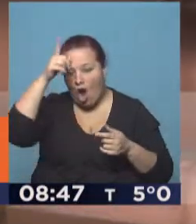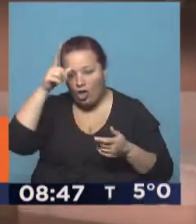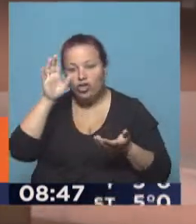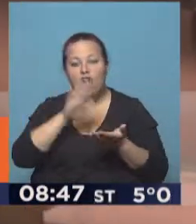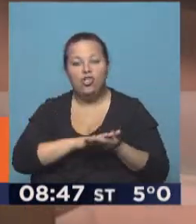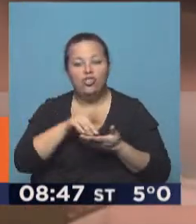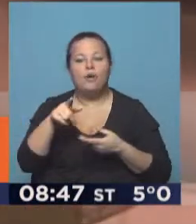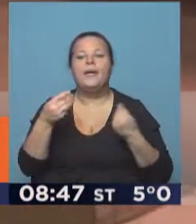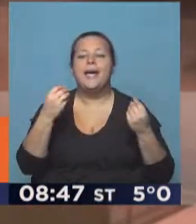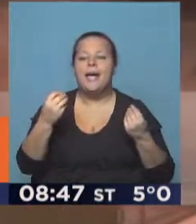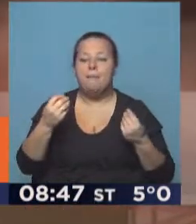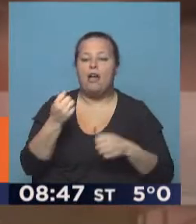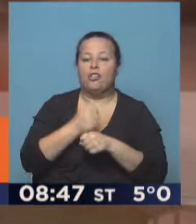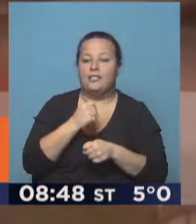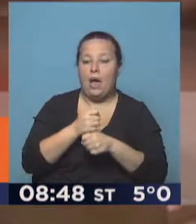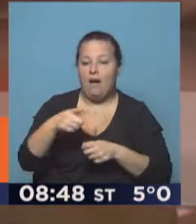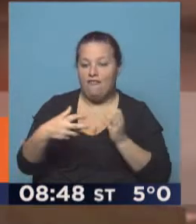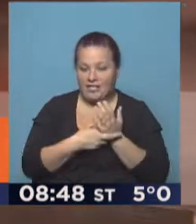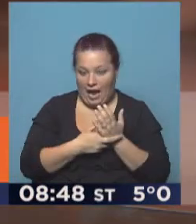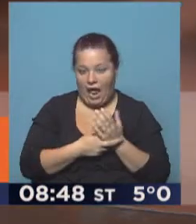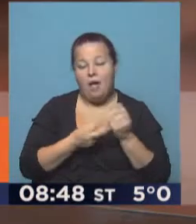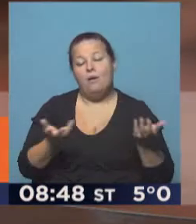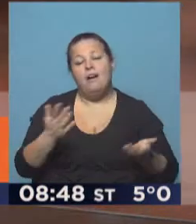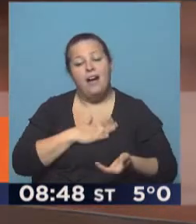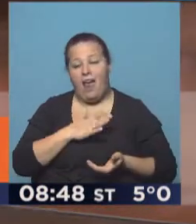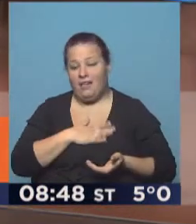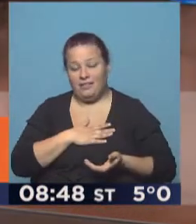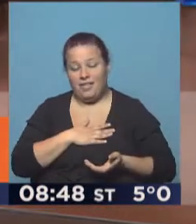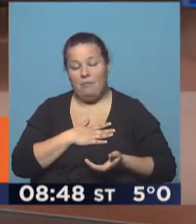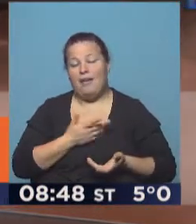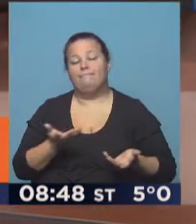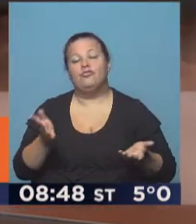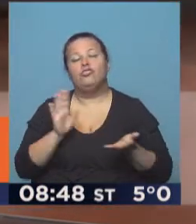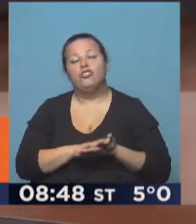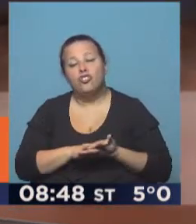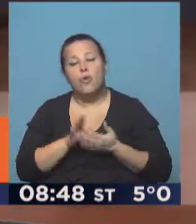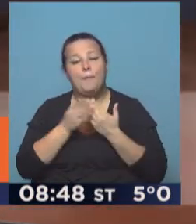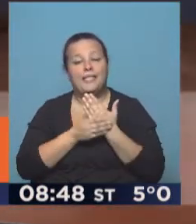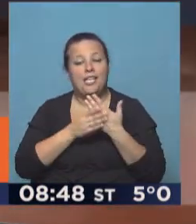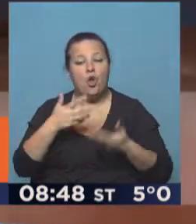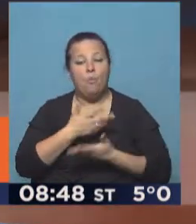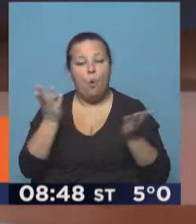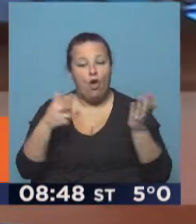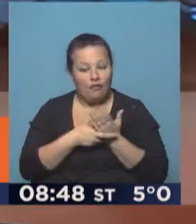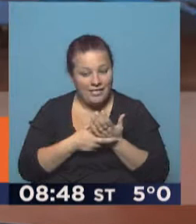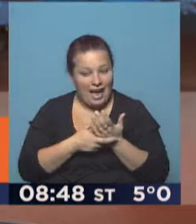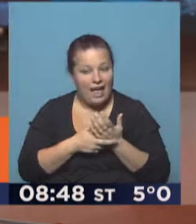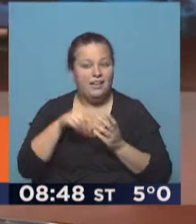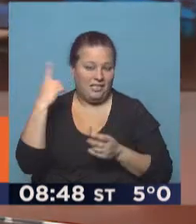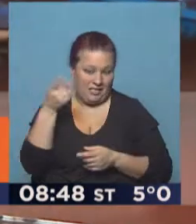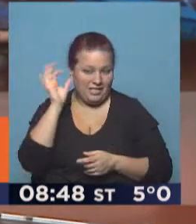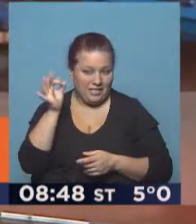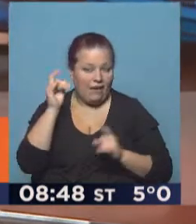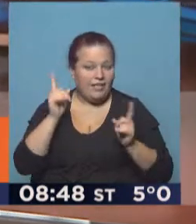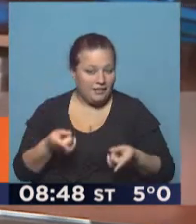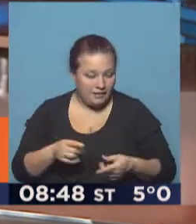auditoría de qué ha hecho los fiscales, porque lamentablemente a nivel del Ministerio Público Fiscal, creo que es público y notorio